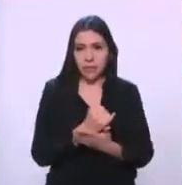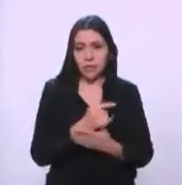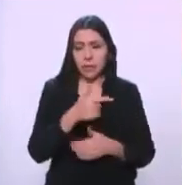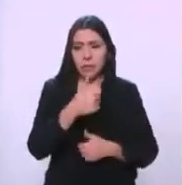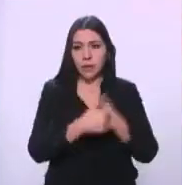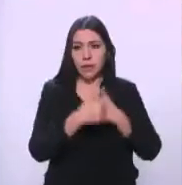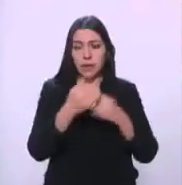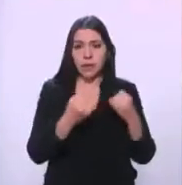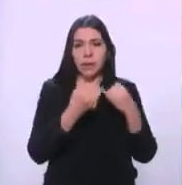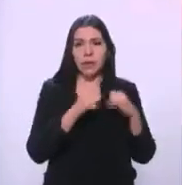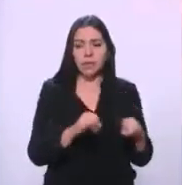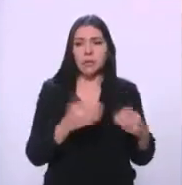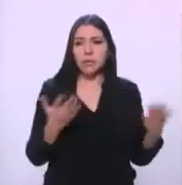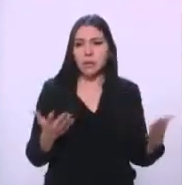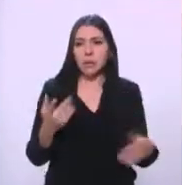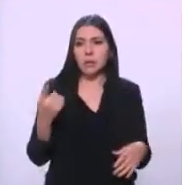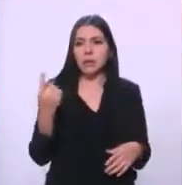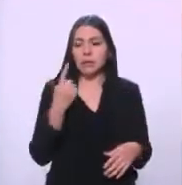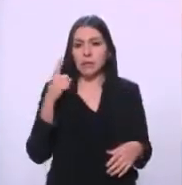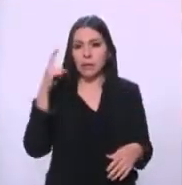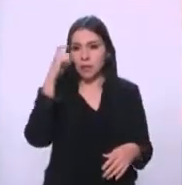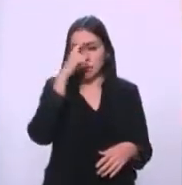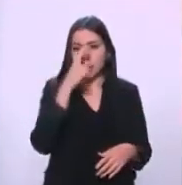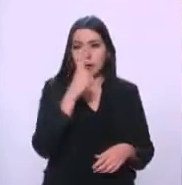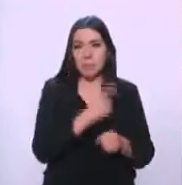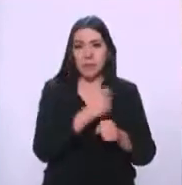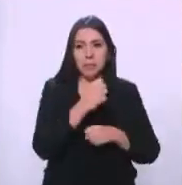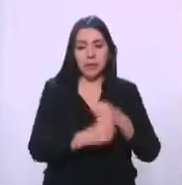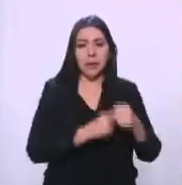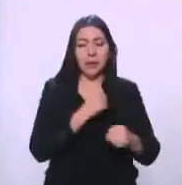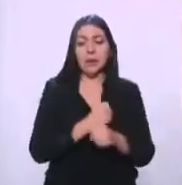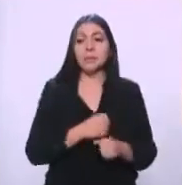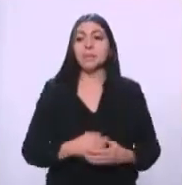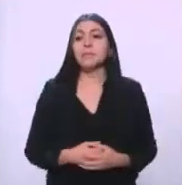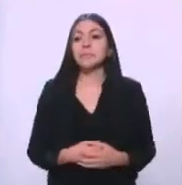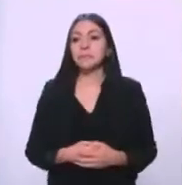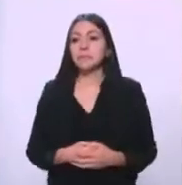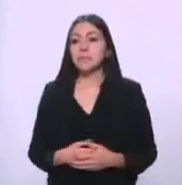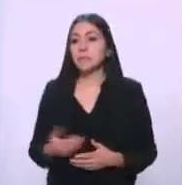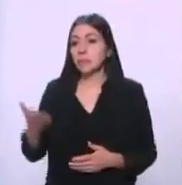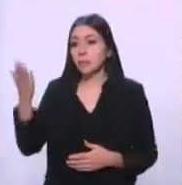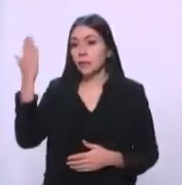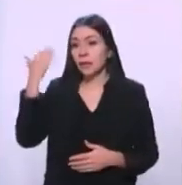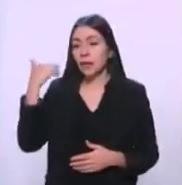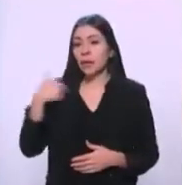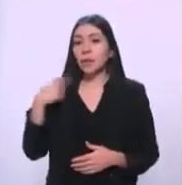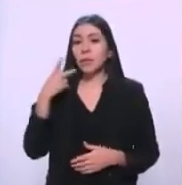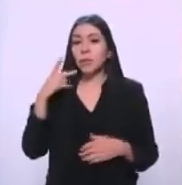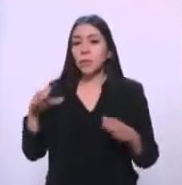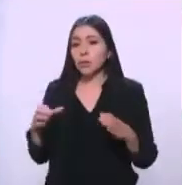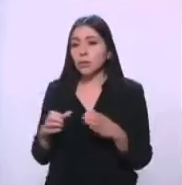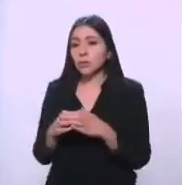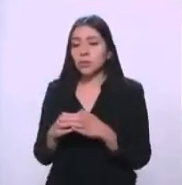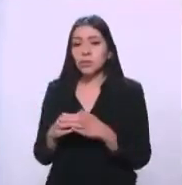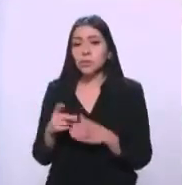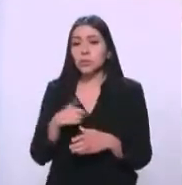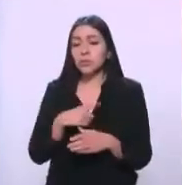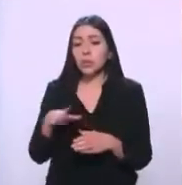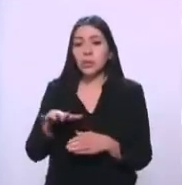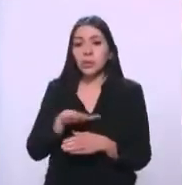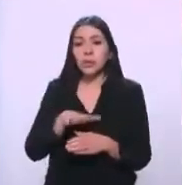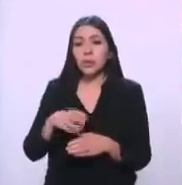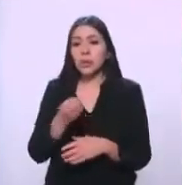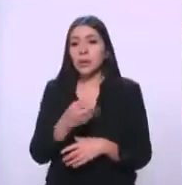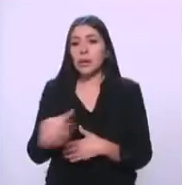independiente. ¿Qué tan difícil fue ese primer año? A ver, en ese momento Wikipolítica era una organización muy chiquita. Pues éramos 15